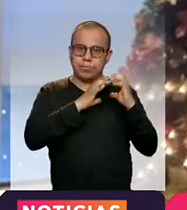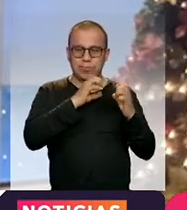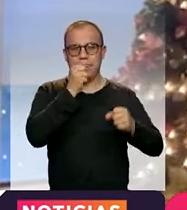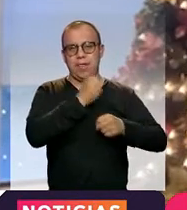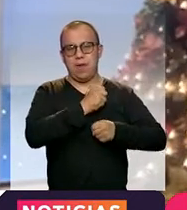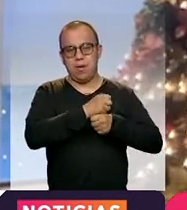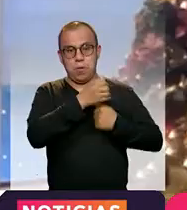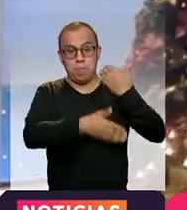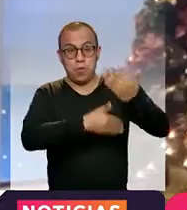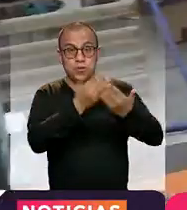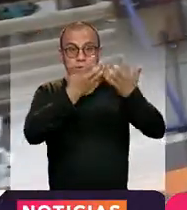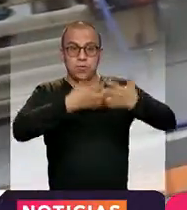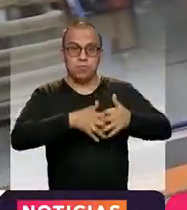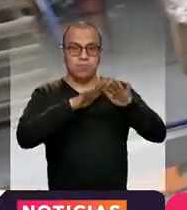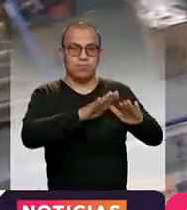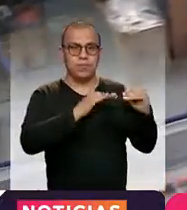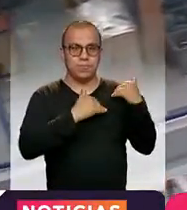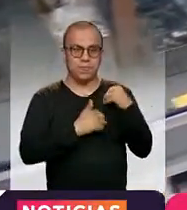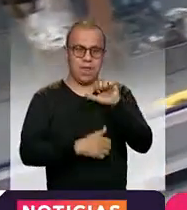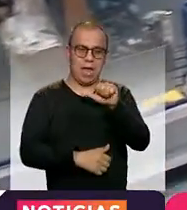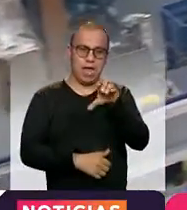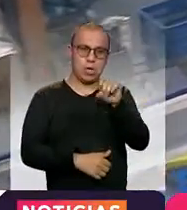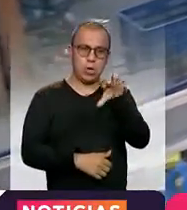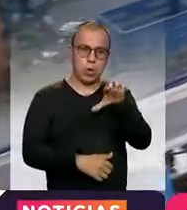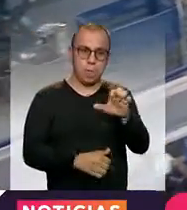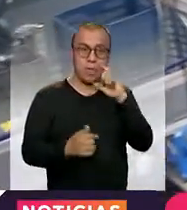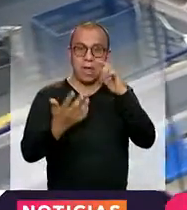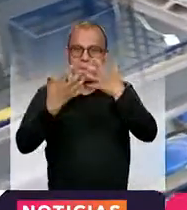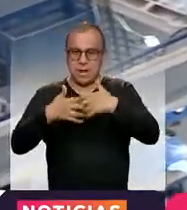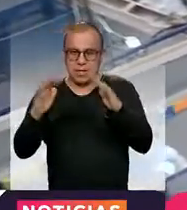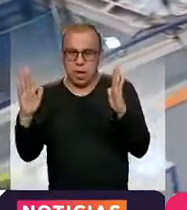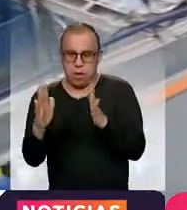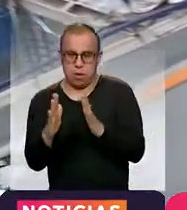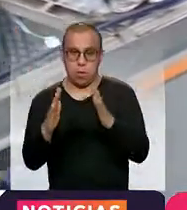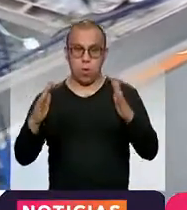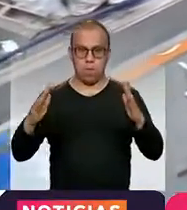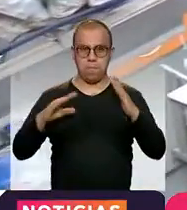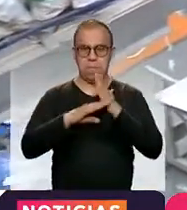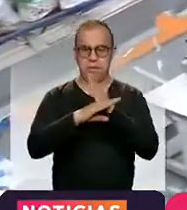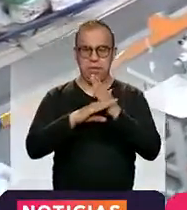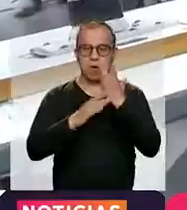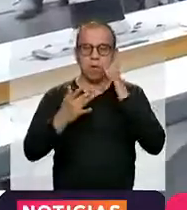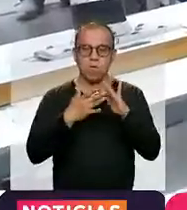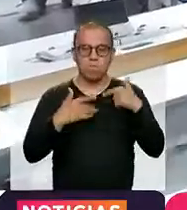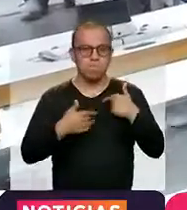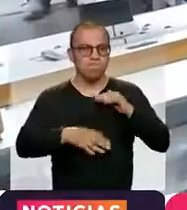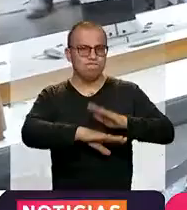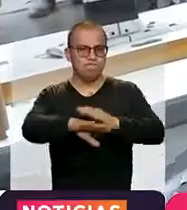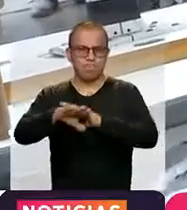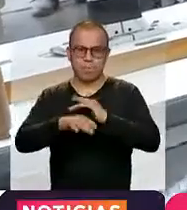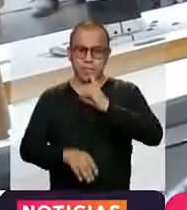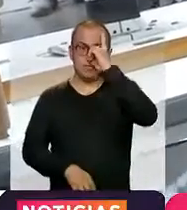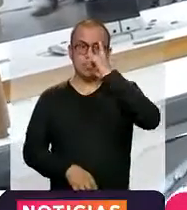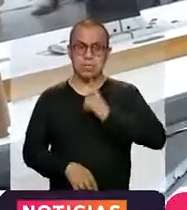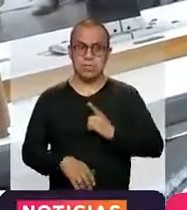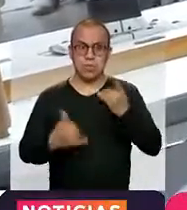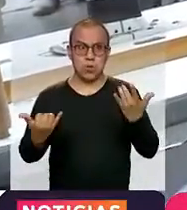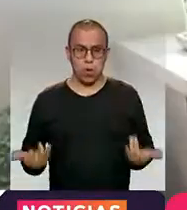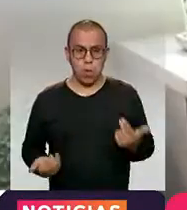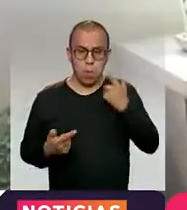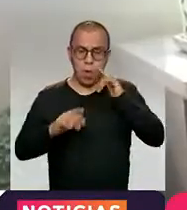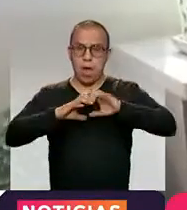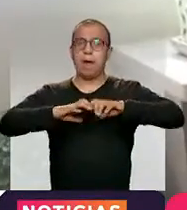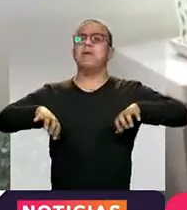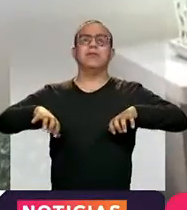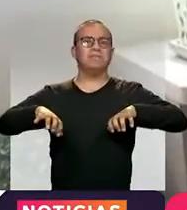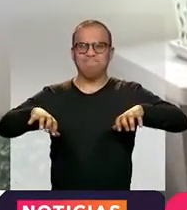tributarias a los empresarios. Acopi, el gremio de las micro, pequeñas y medianas empresas, recalcó que no se pueden tomar decisiones de manera aislada.